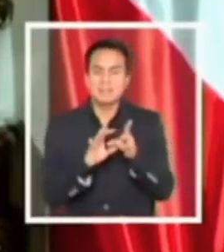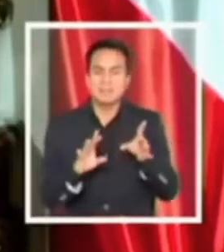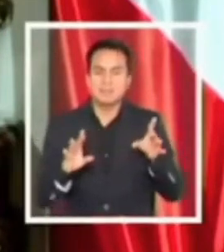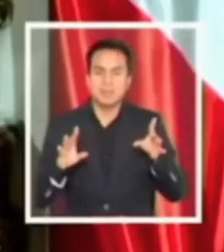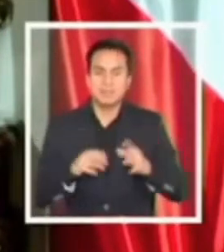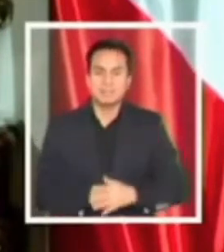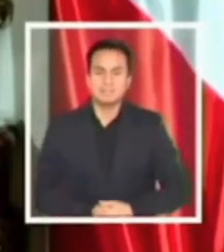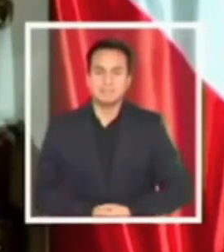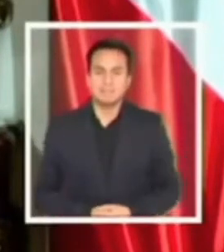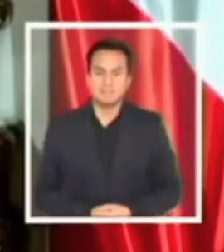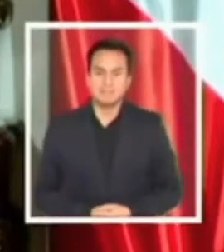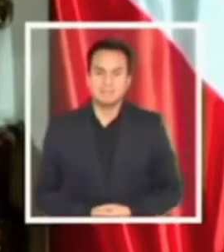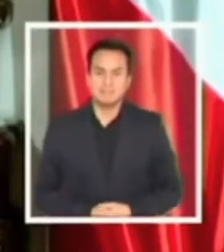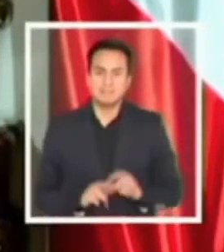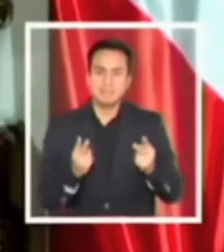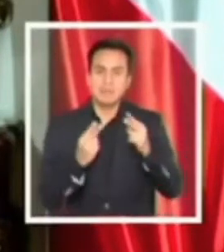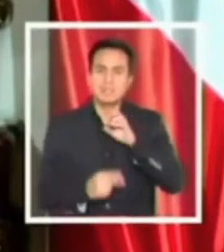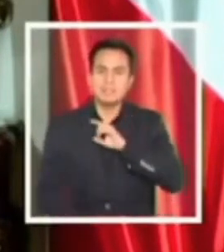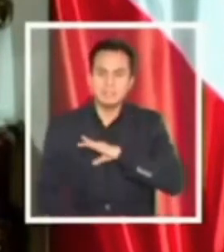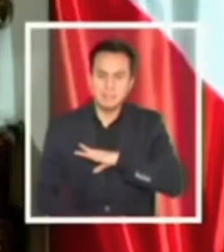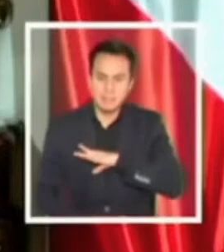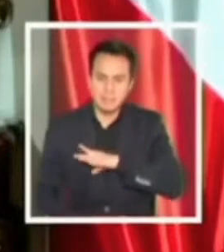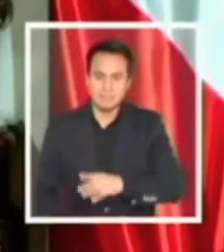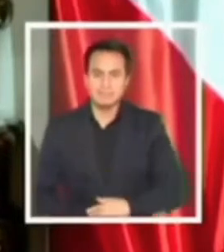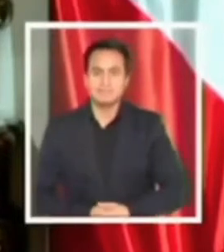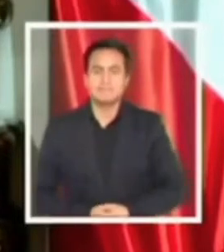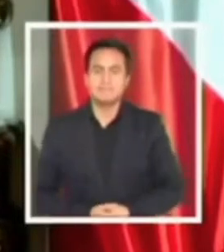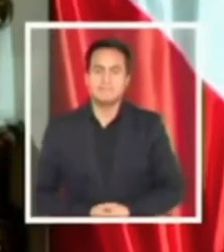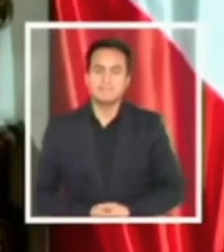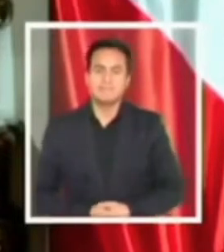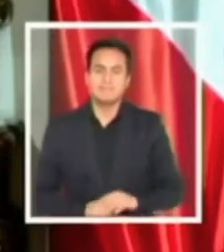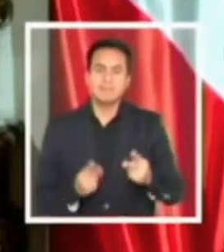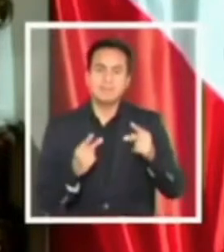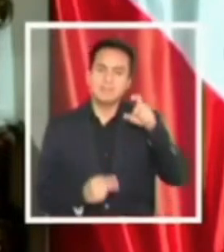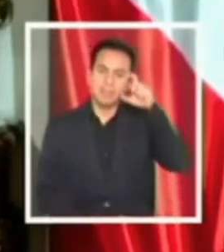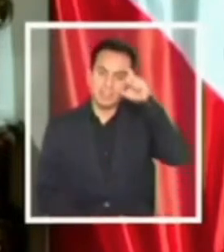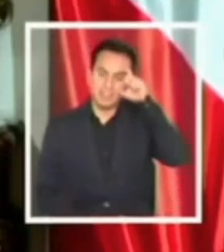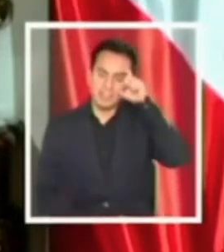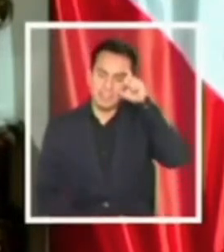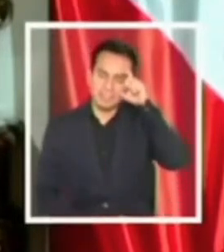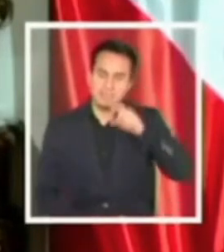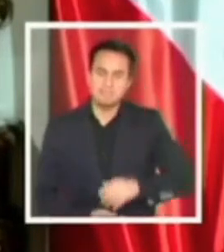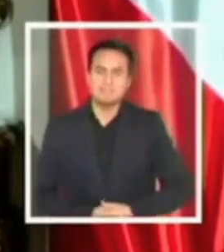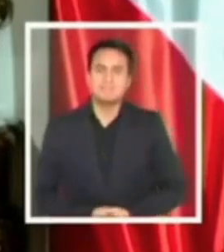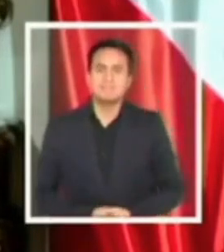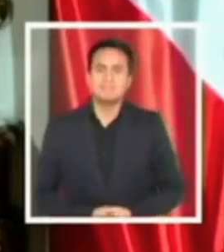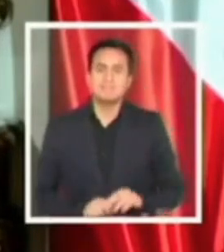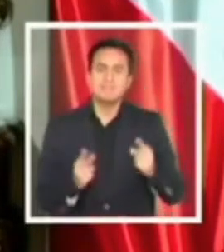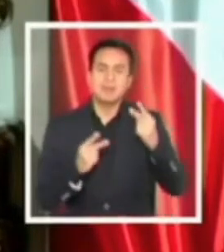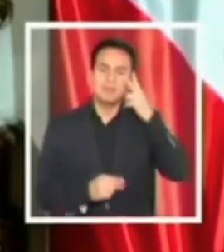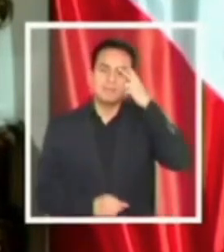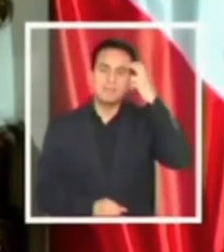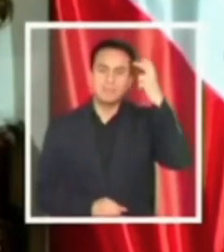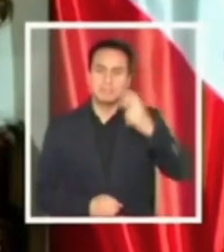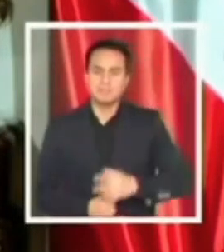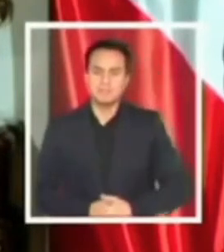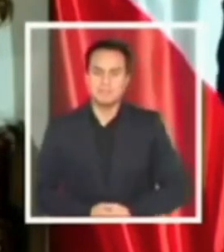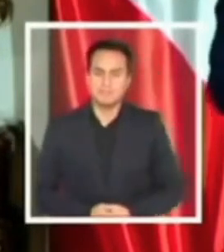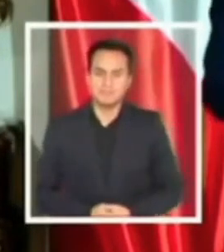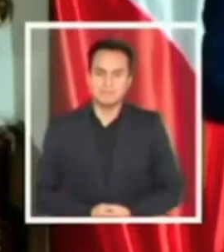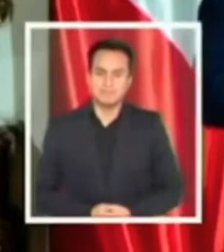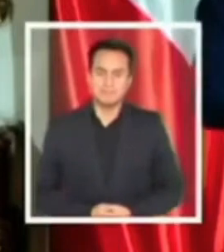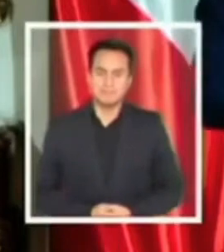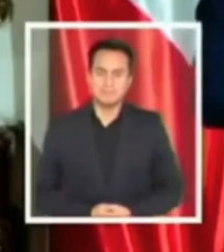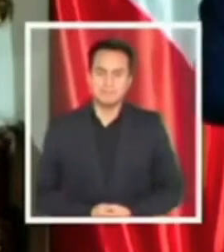democracia. Que viva Chile, viva Salvador Allende, viva México.